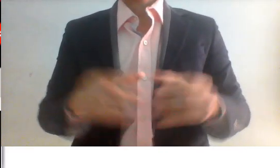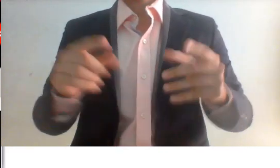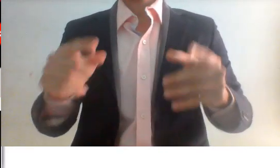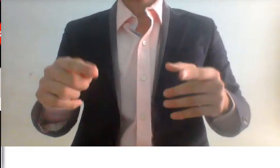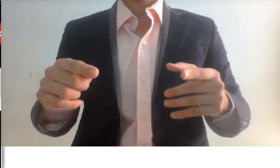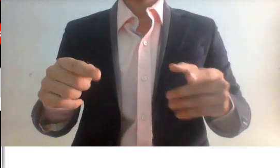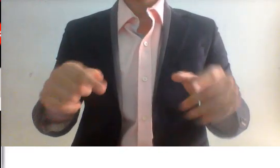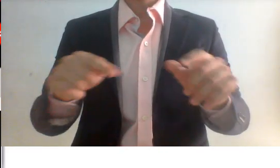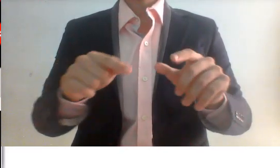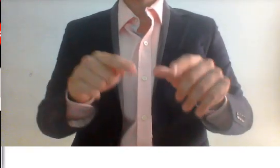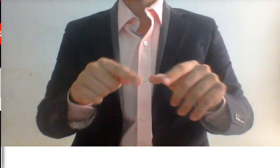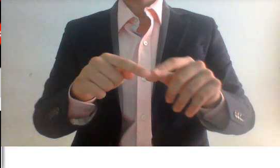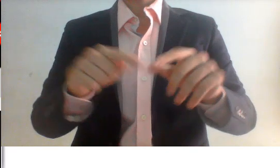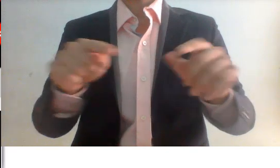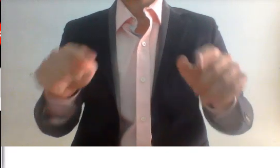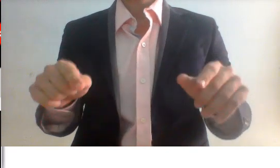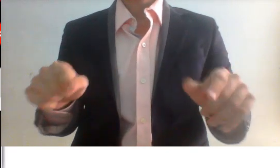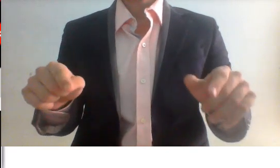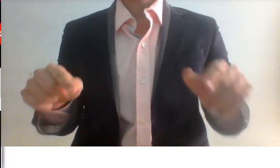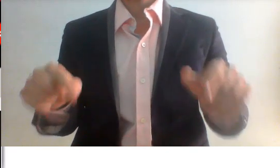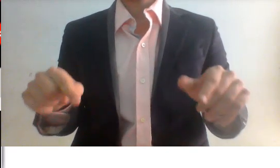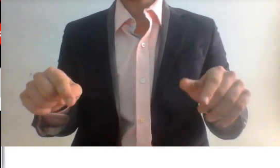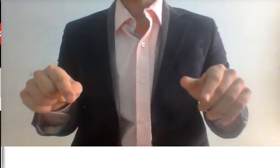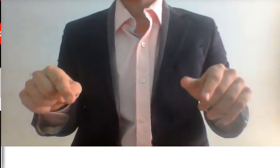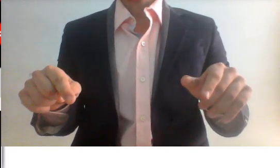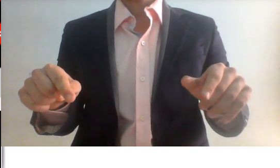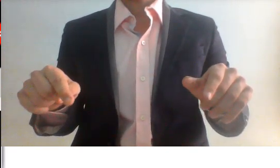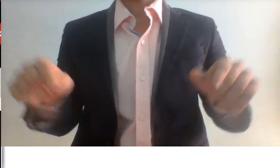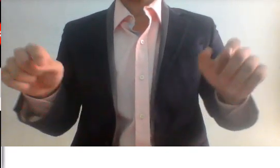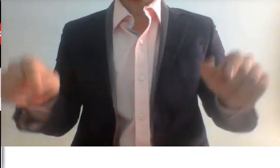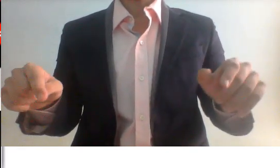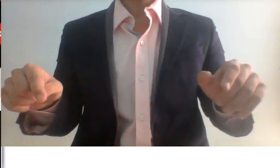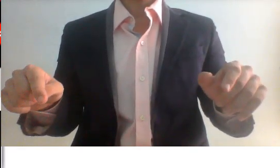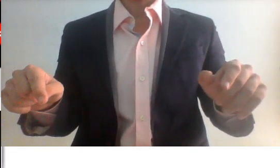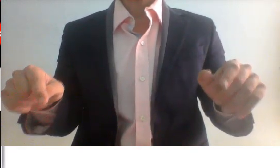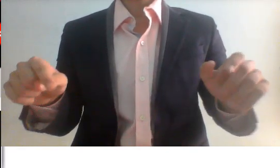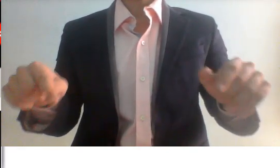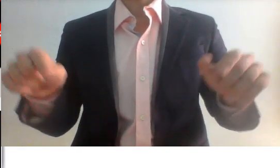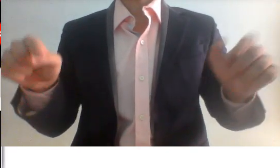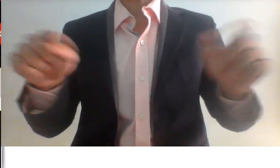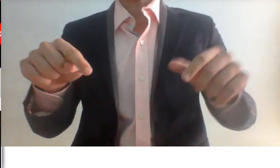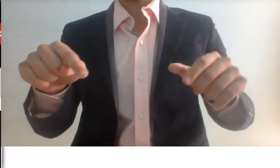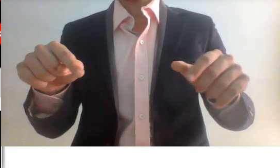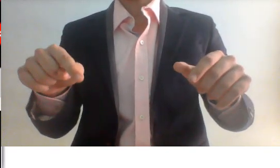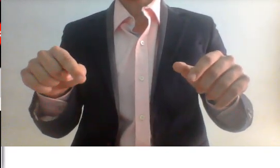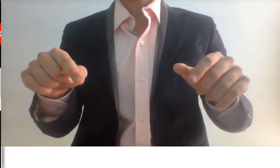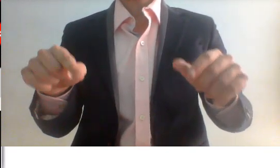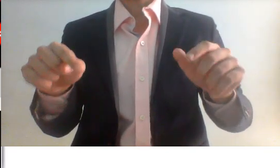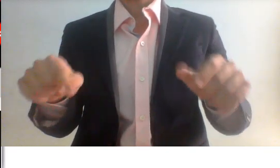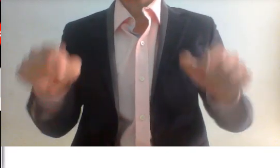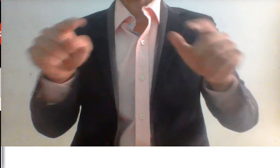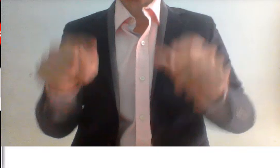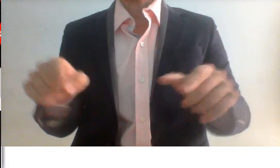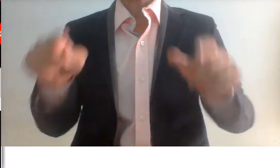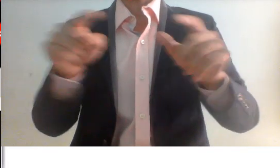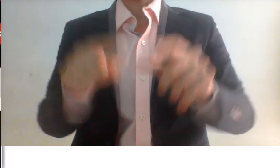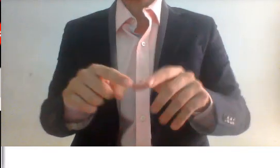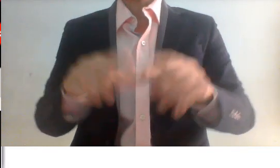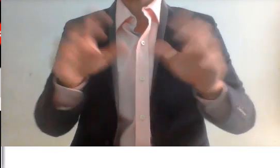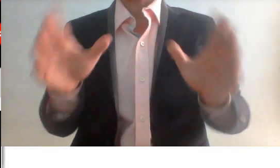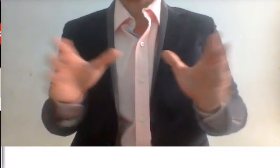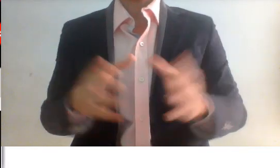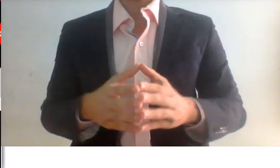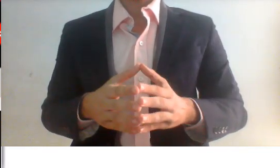política. Por eso no quería que se eliminaran los fideicomisos en este momento, porque es la única ruta de escape que tenían estos corruptos del PAN, del